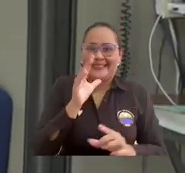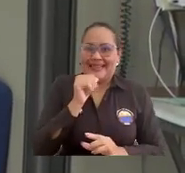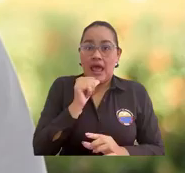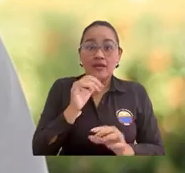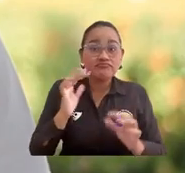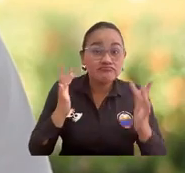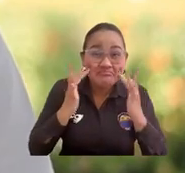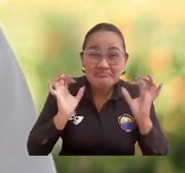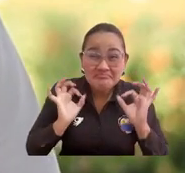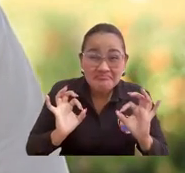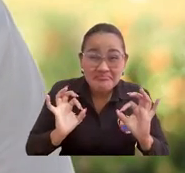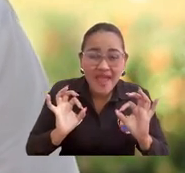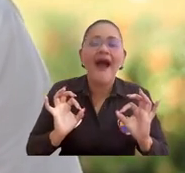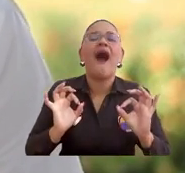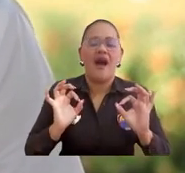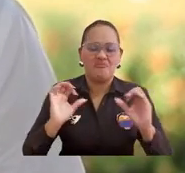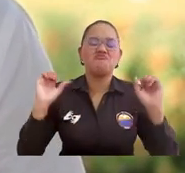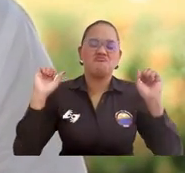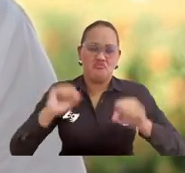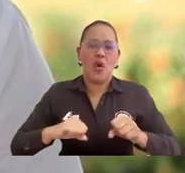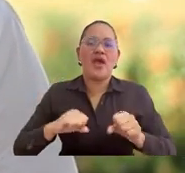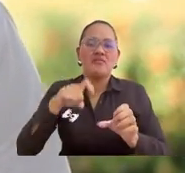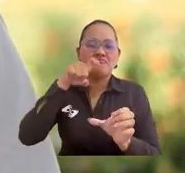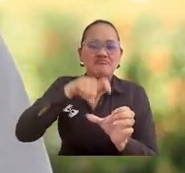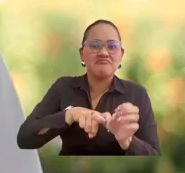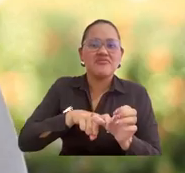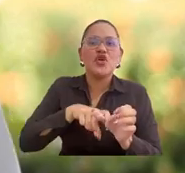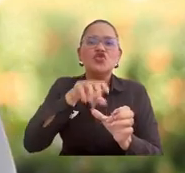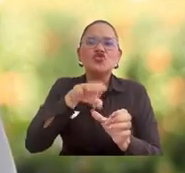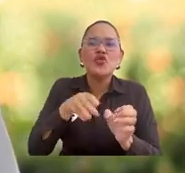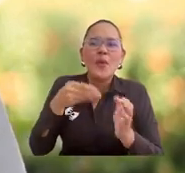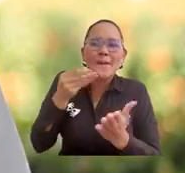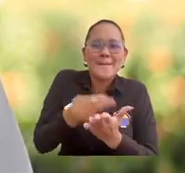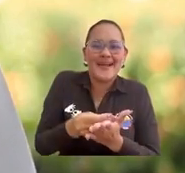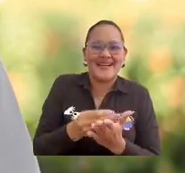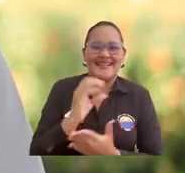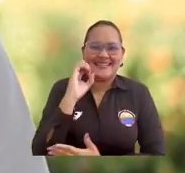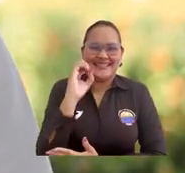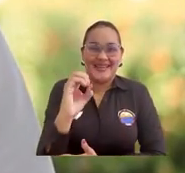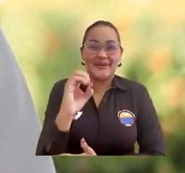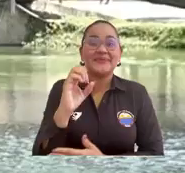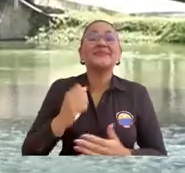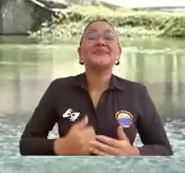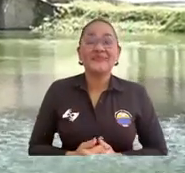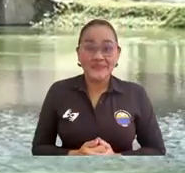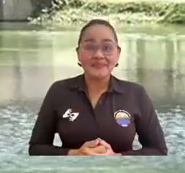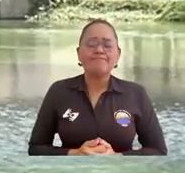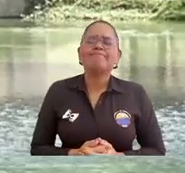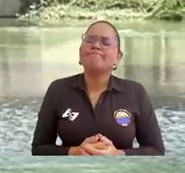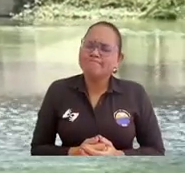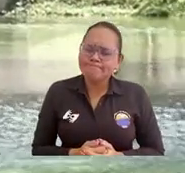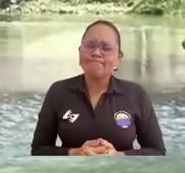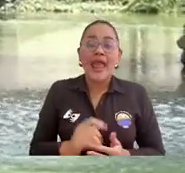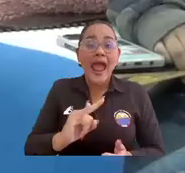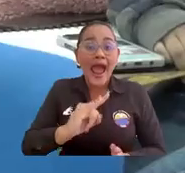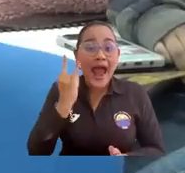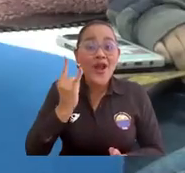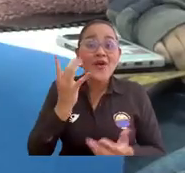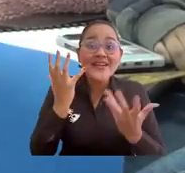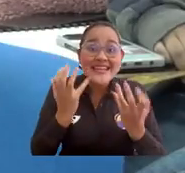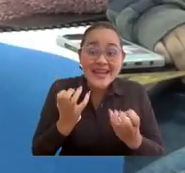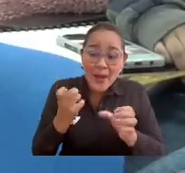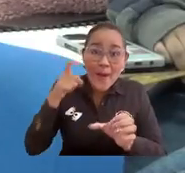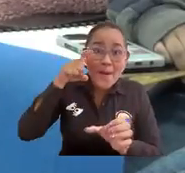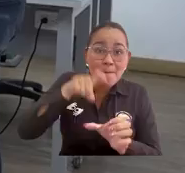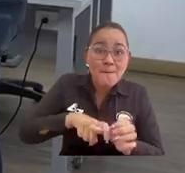de posgrados para poder ser beneficiario de la política de tividad a través del Ministerio de Educación Nacional de Colombia el requisito principal para